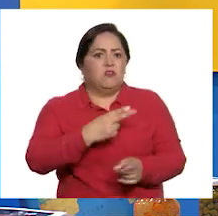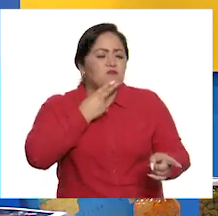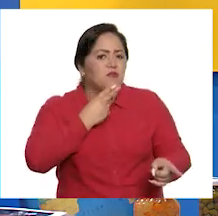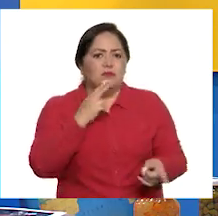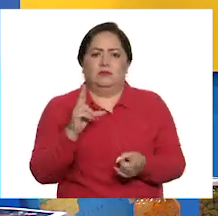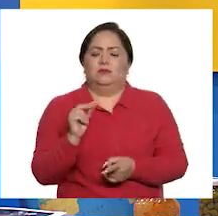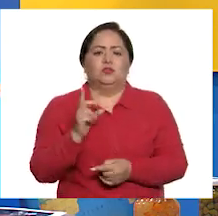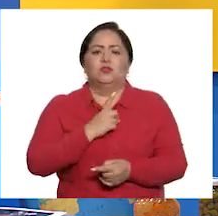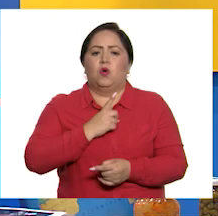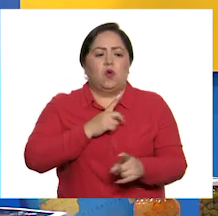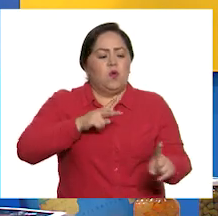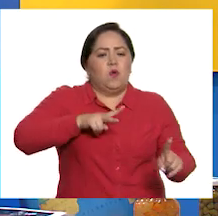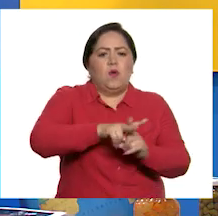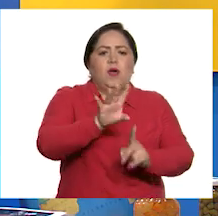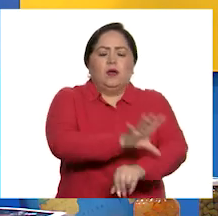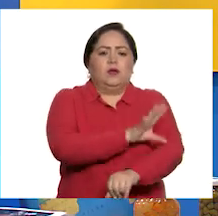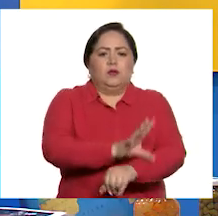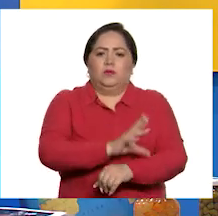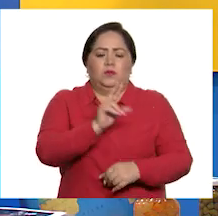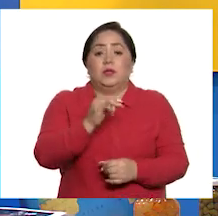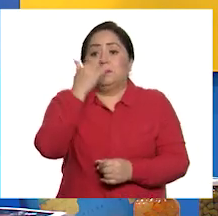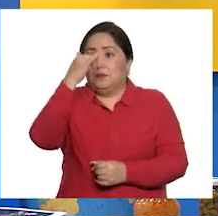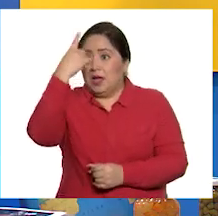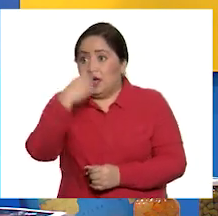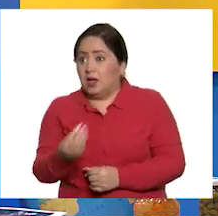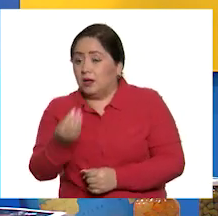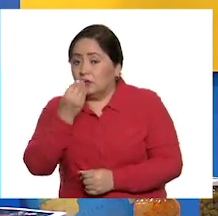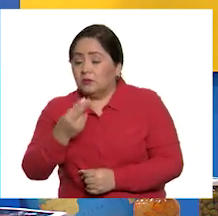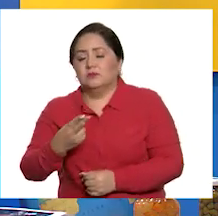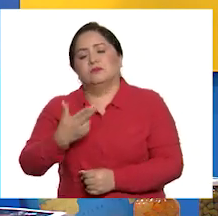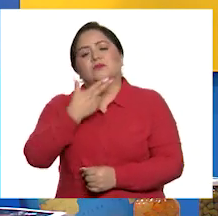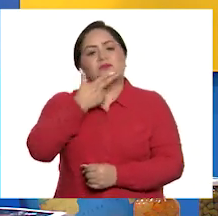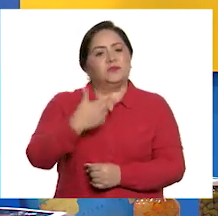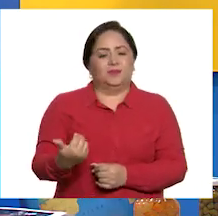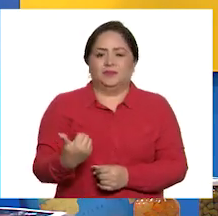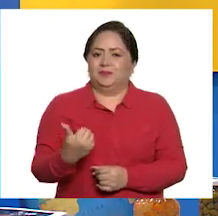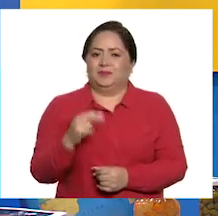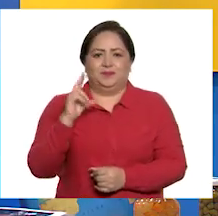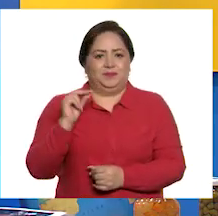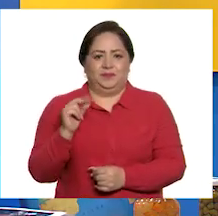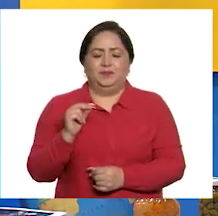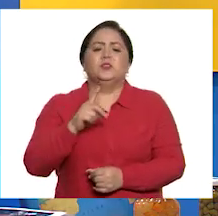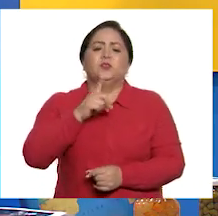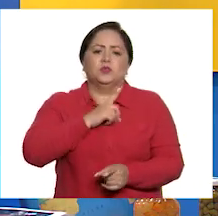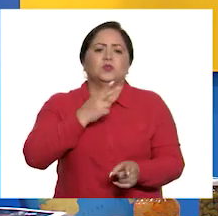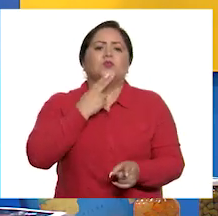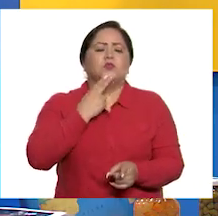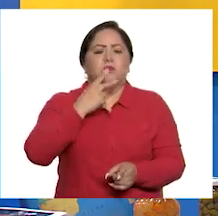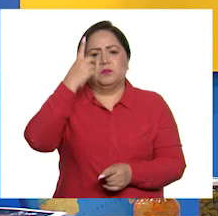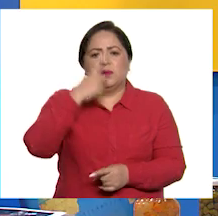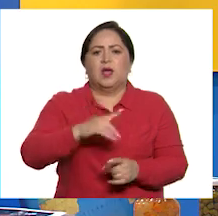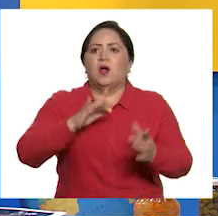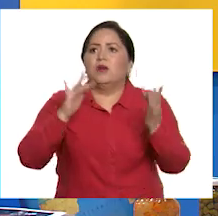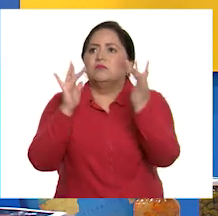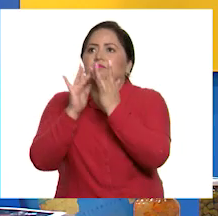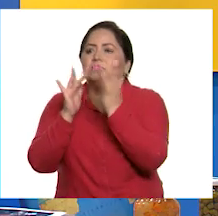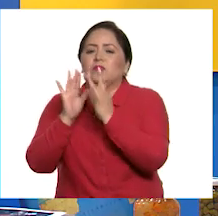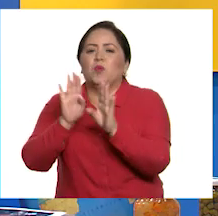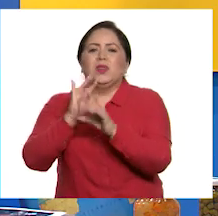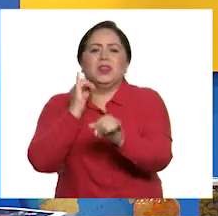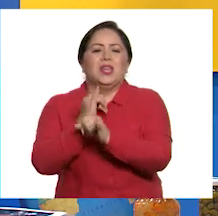funcionamiento. Ese es un resultado de este y no sirve para conservar alimentos. También se utiliza para permitir la comunicación